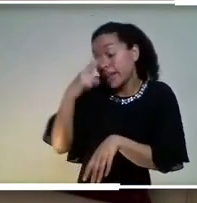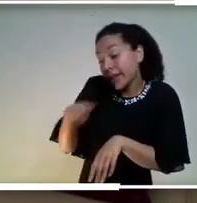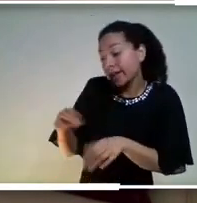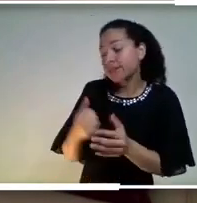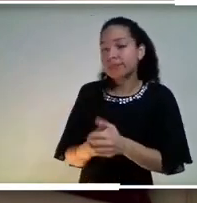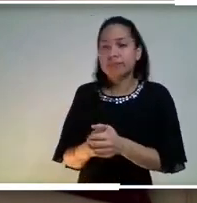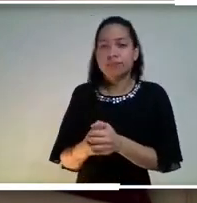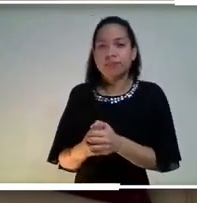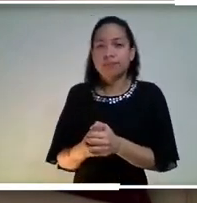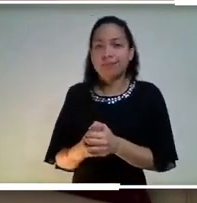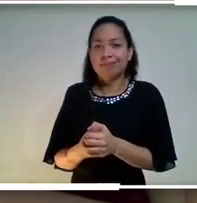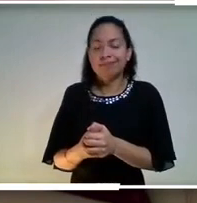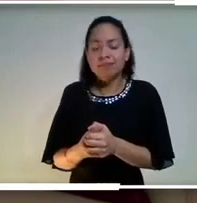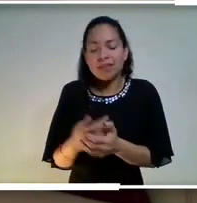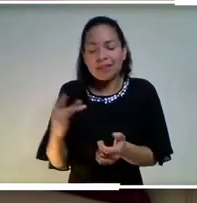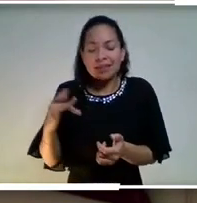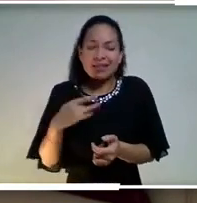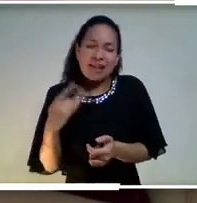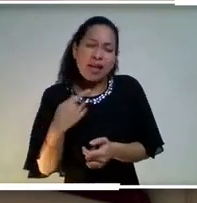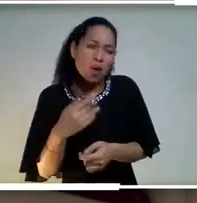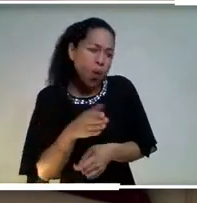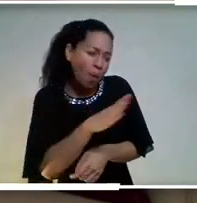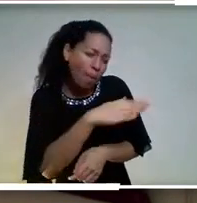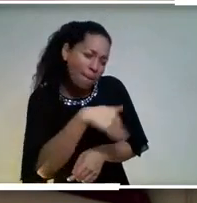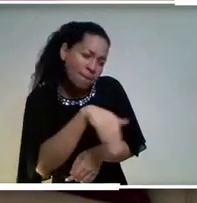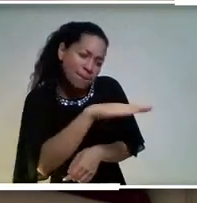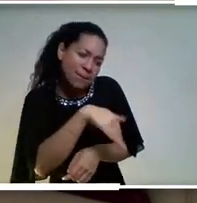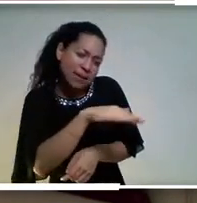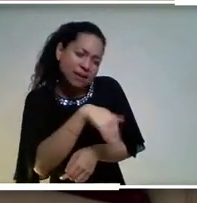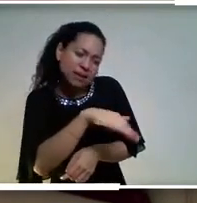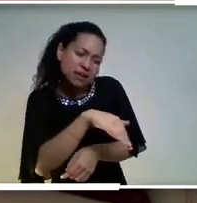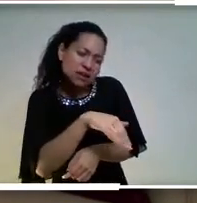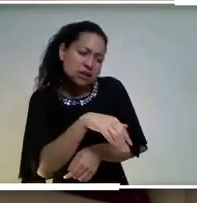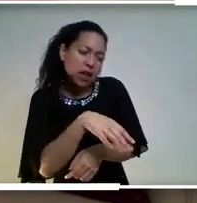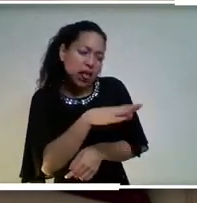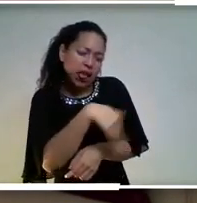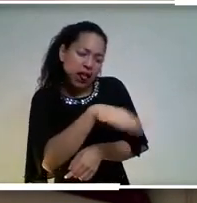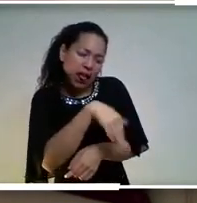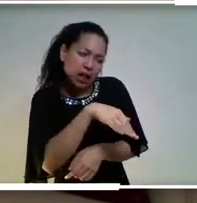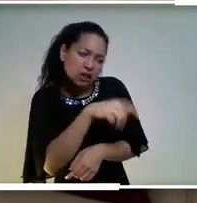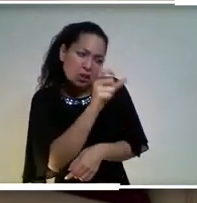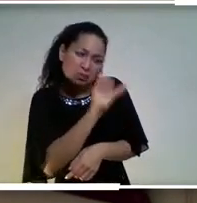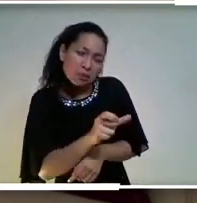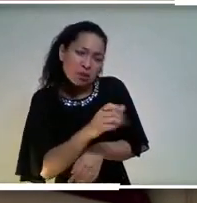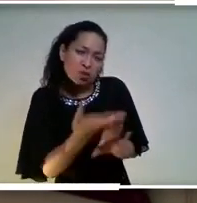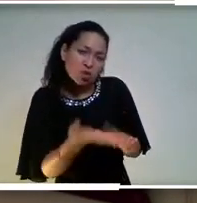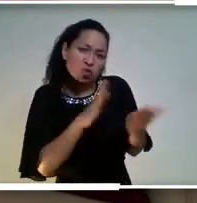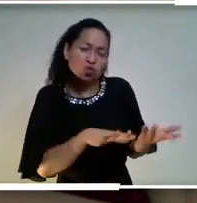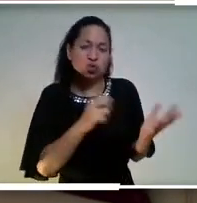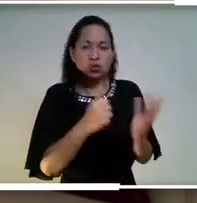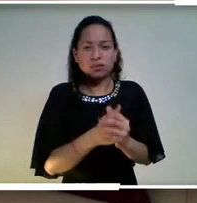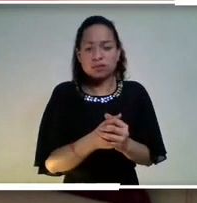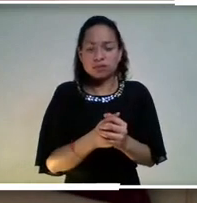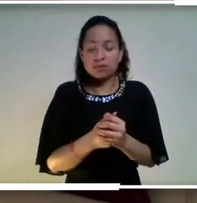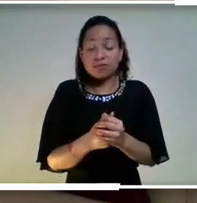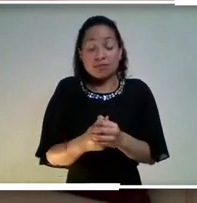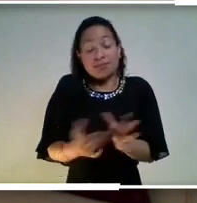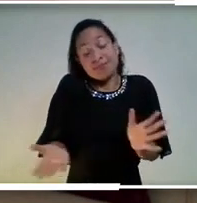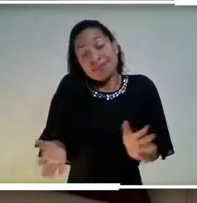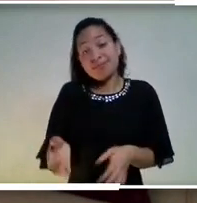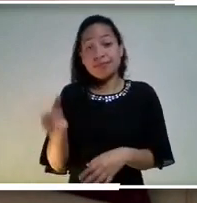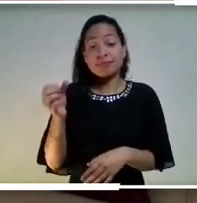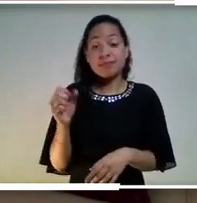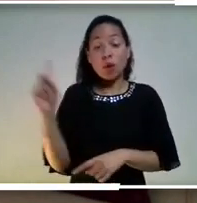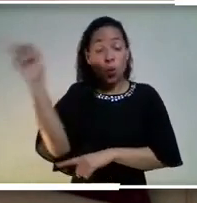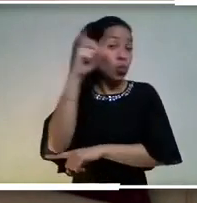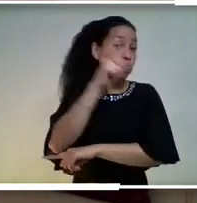en tu casa se acerca el día cuando ya no habrán más asientos vacíos porque los hijos de